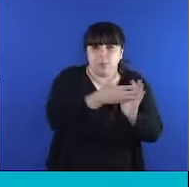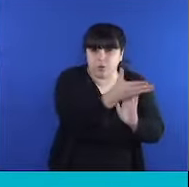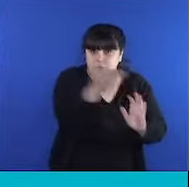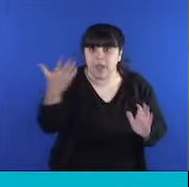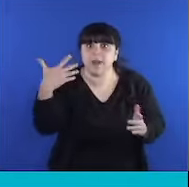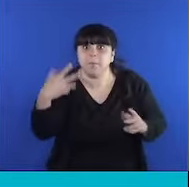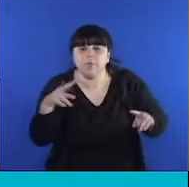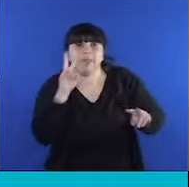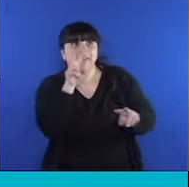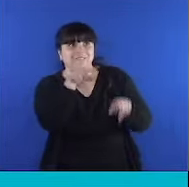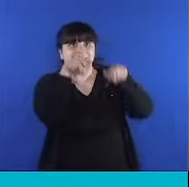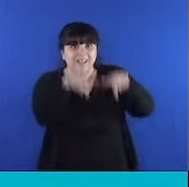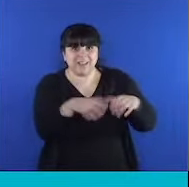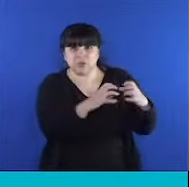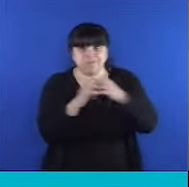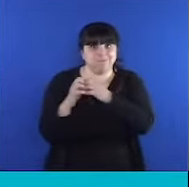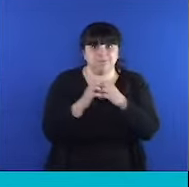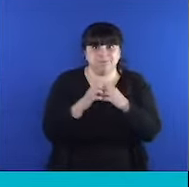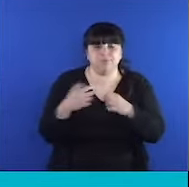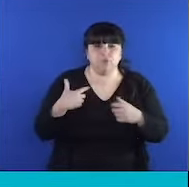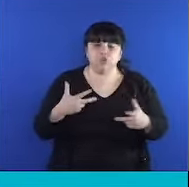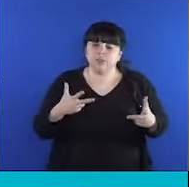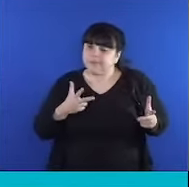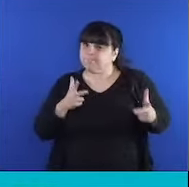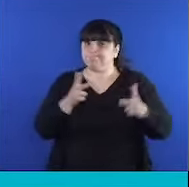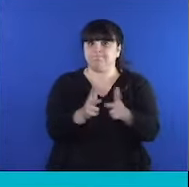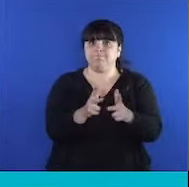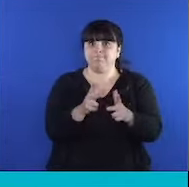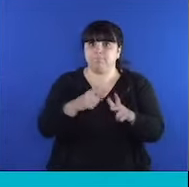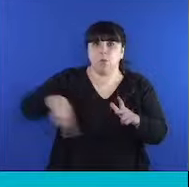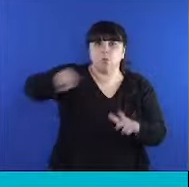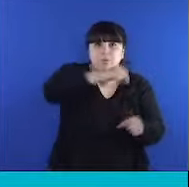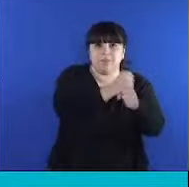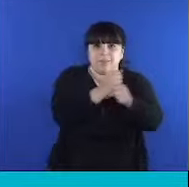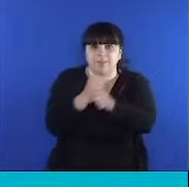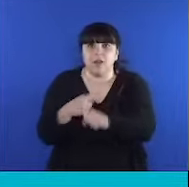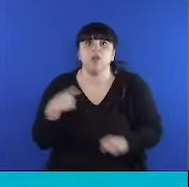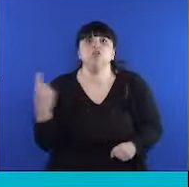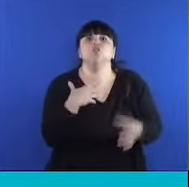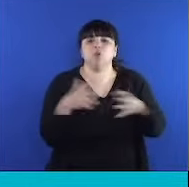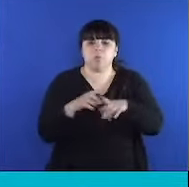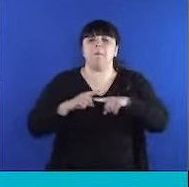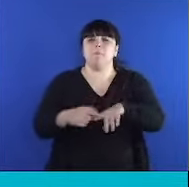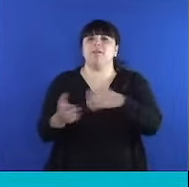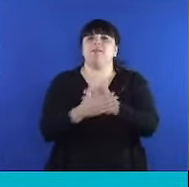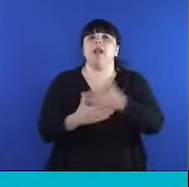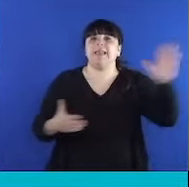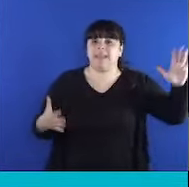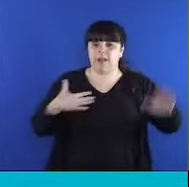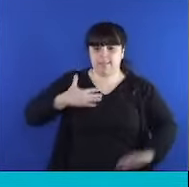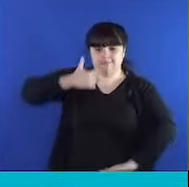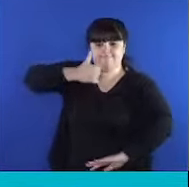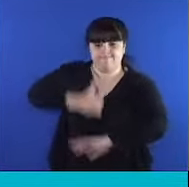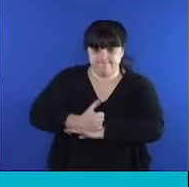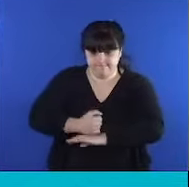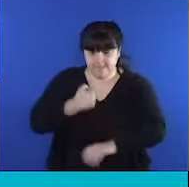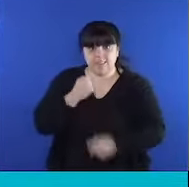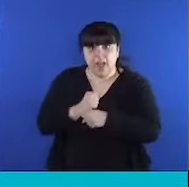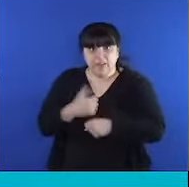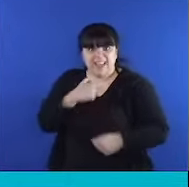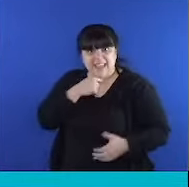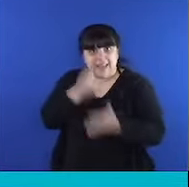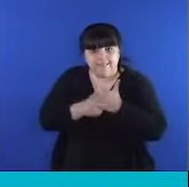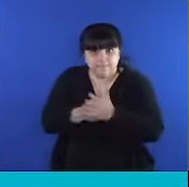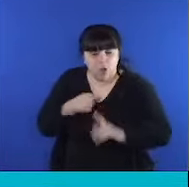viendo con preocupación estos debates hoy acá, que hemos venido desde el Frente de Izquierda a dar una pelea, pero que solo con los trabajadores en la